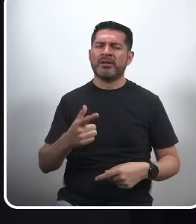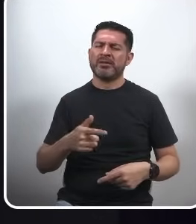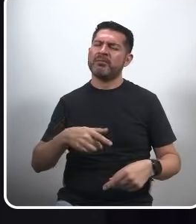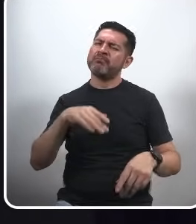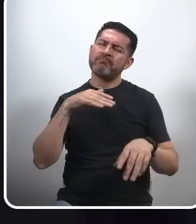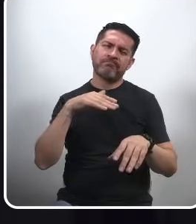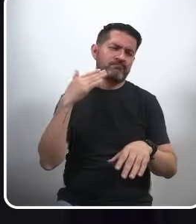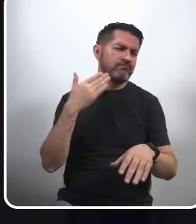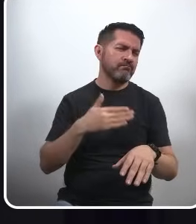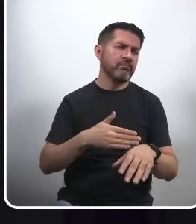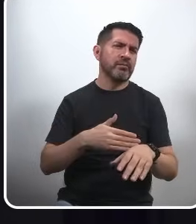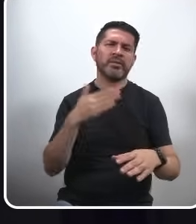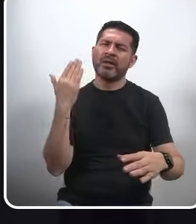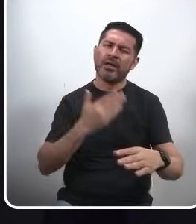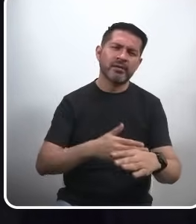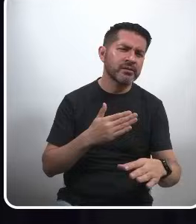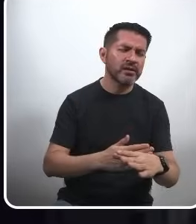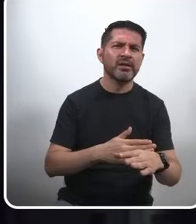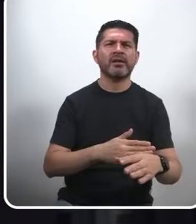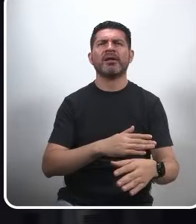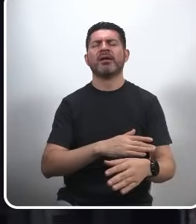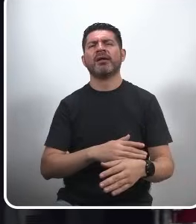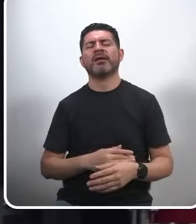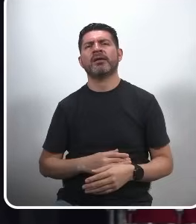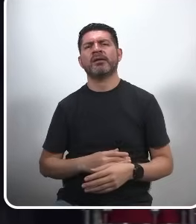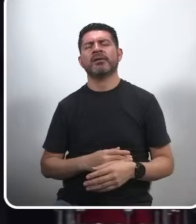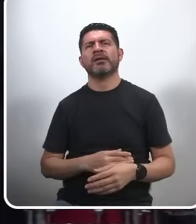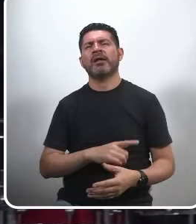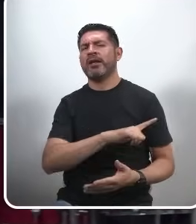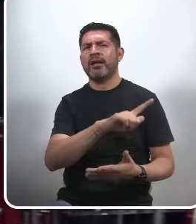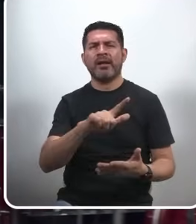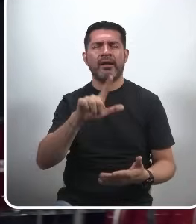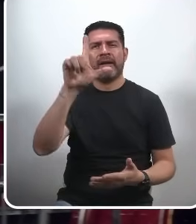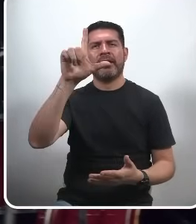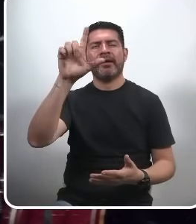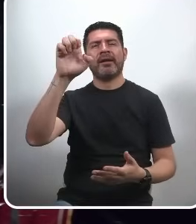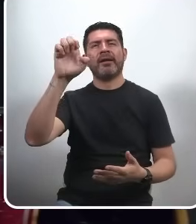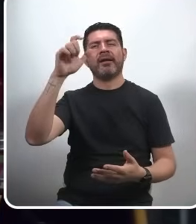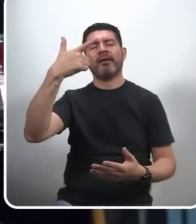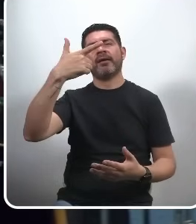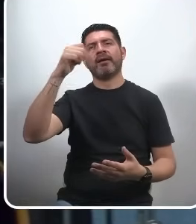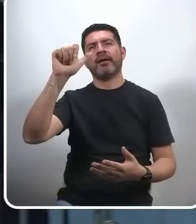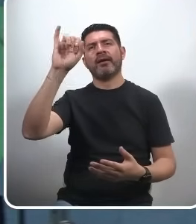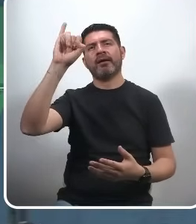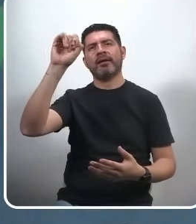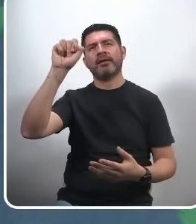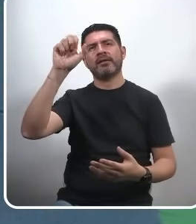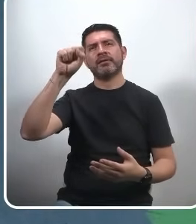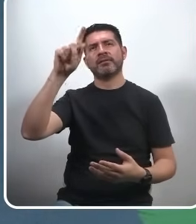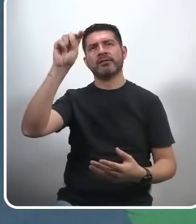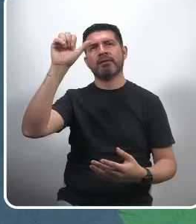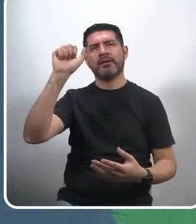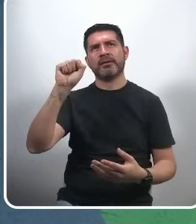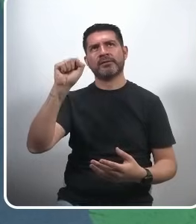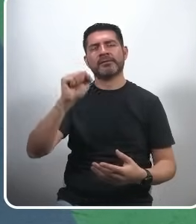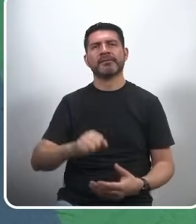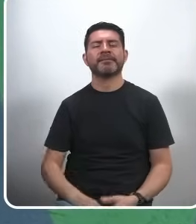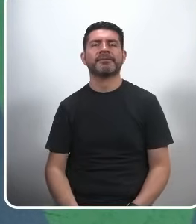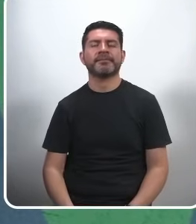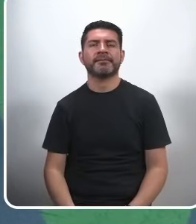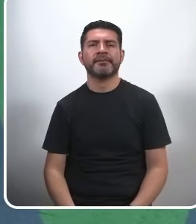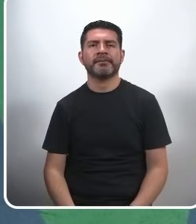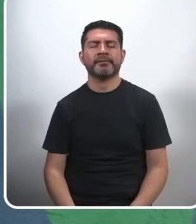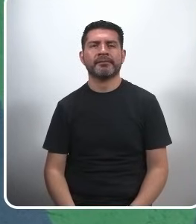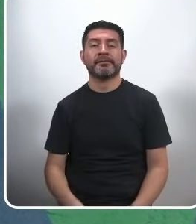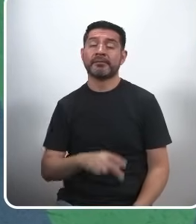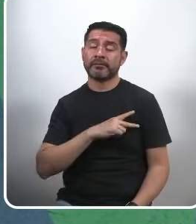vuelven condenadores, se vuelven orgullosos espirituales y no están teniendo verdadera santidad. Mi papá dice, ¿quieres